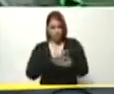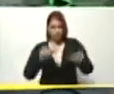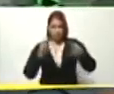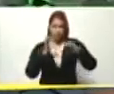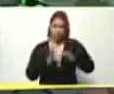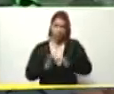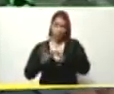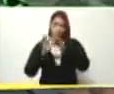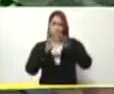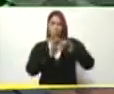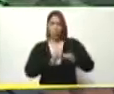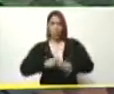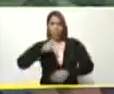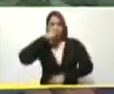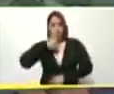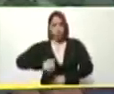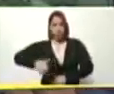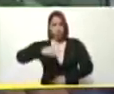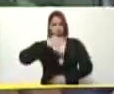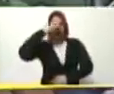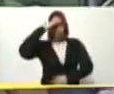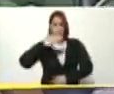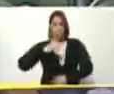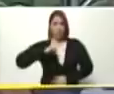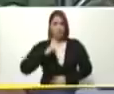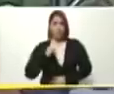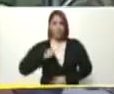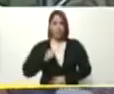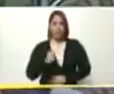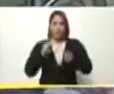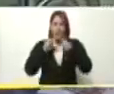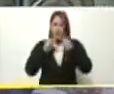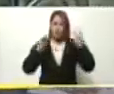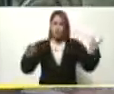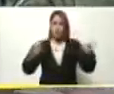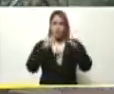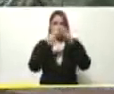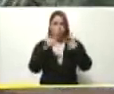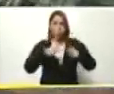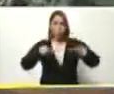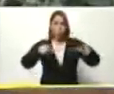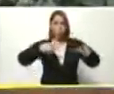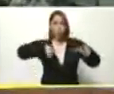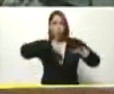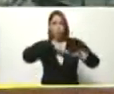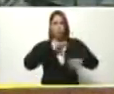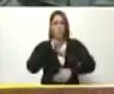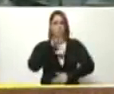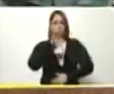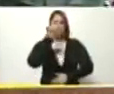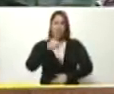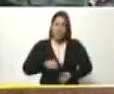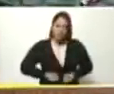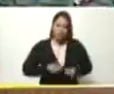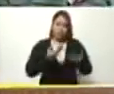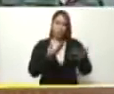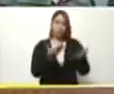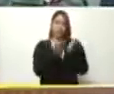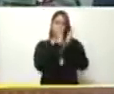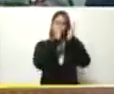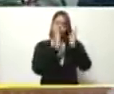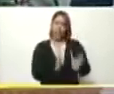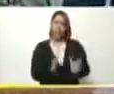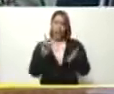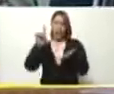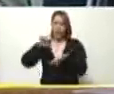militar, policial a todos los rincones de nuestra patria. Lo ha llevado a las escuelas, a los liceos, a